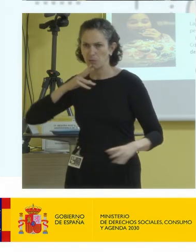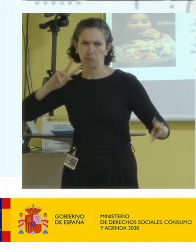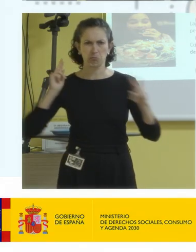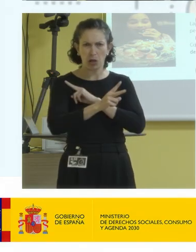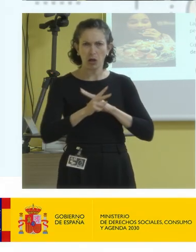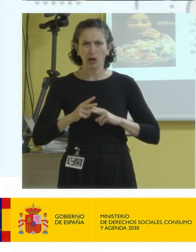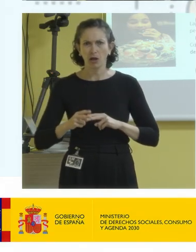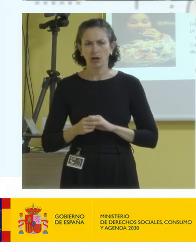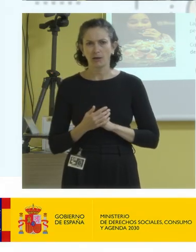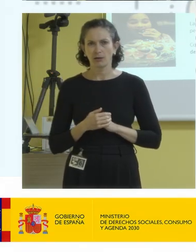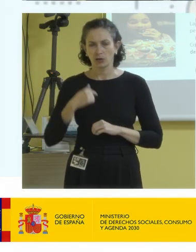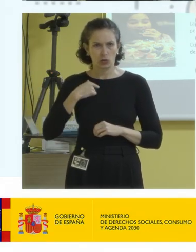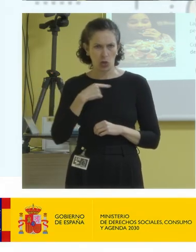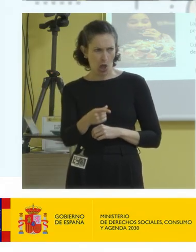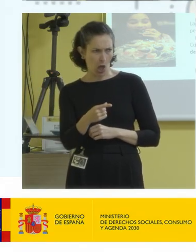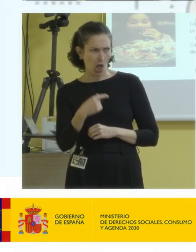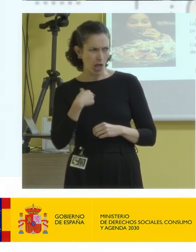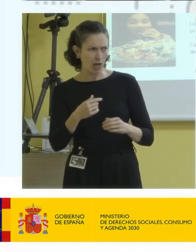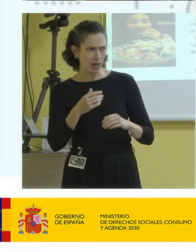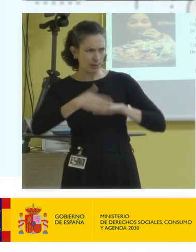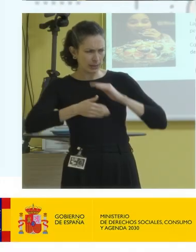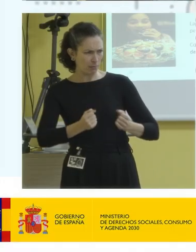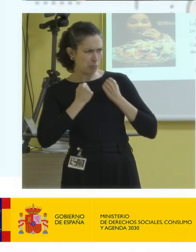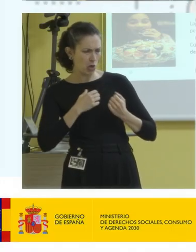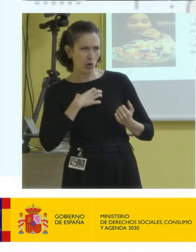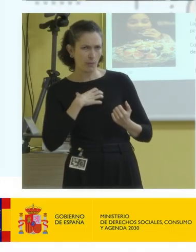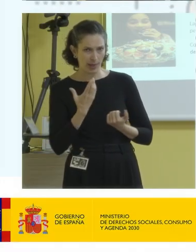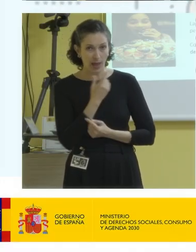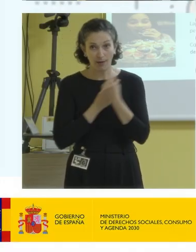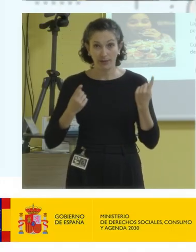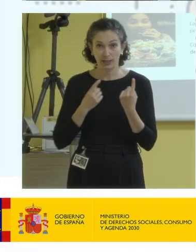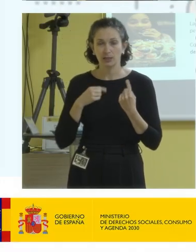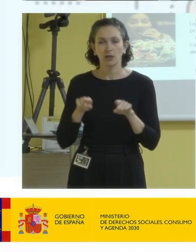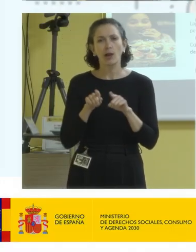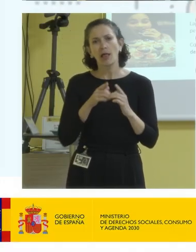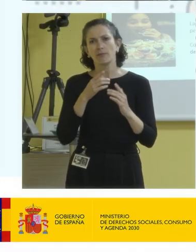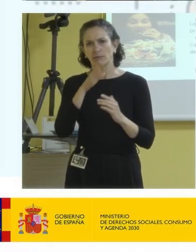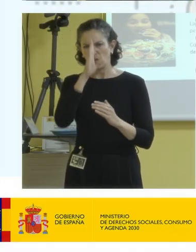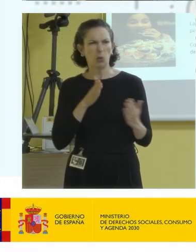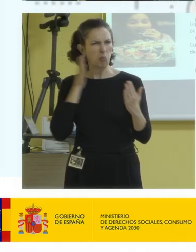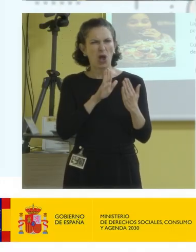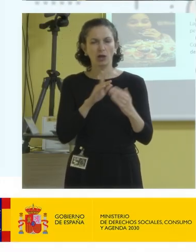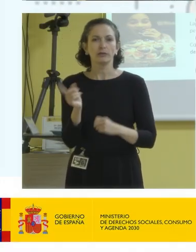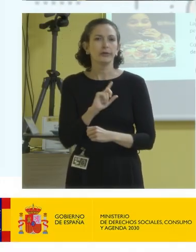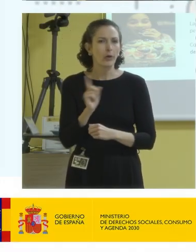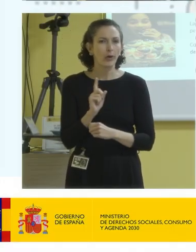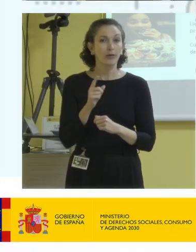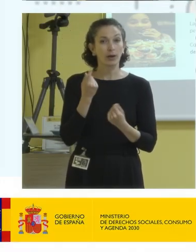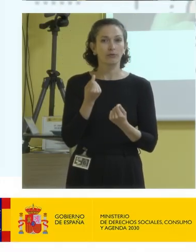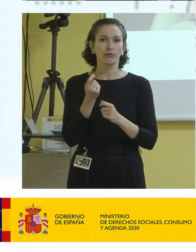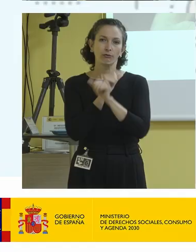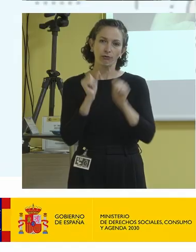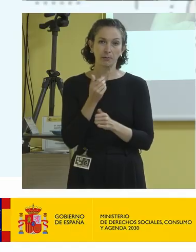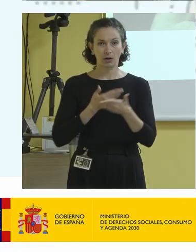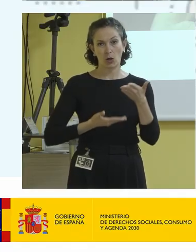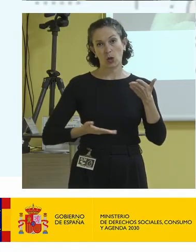emocional. A decir, a mí no me puedes coartar. Luego, muchas veces ir en una confrontación directa no es la idea. La idea es hacer una forma colaborativa.